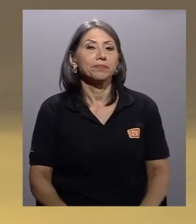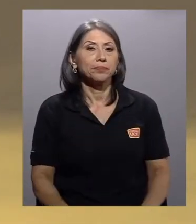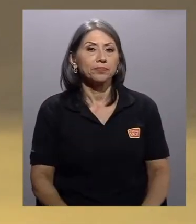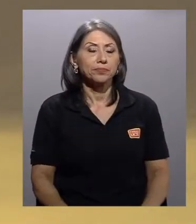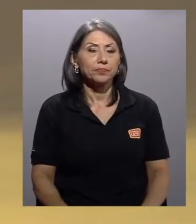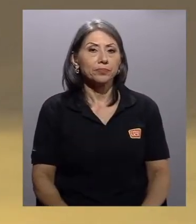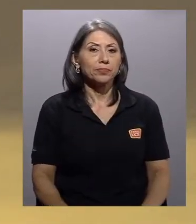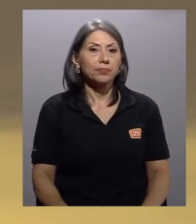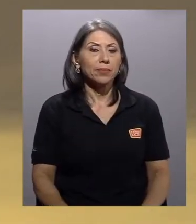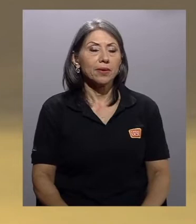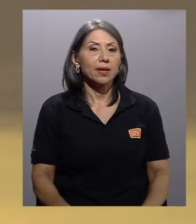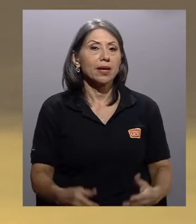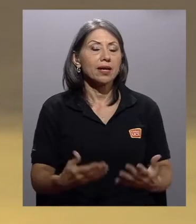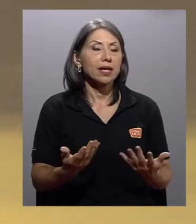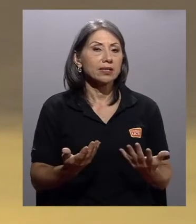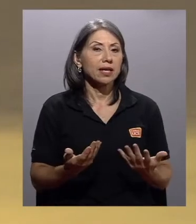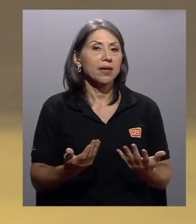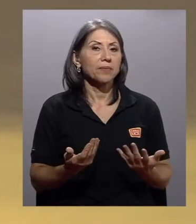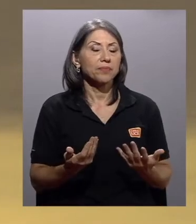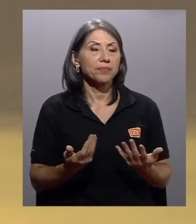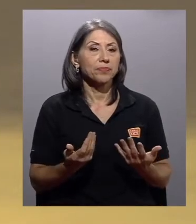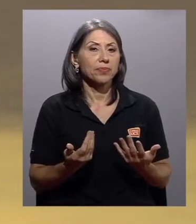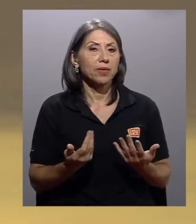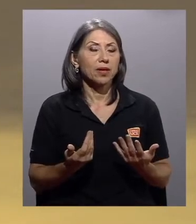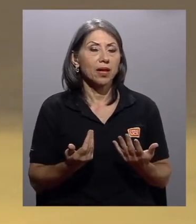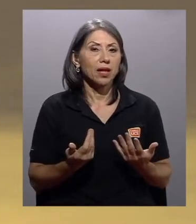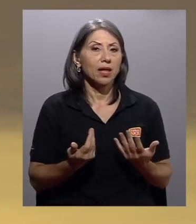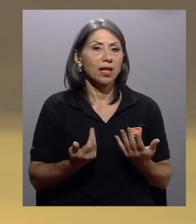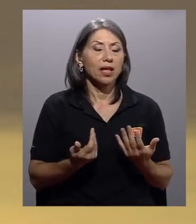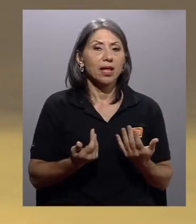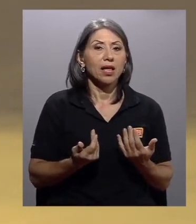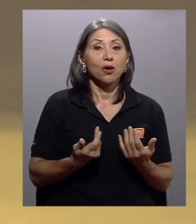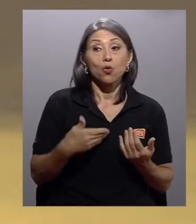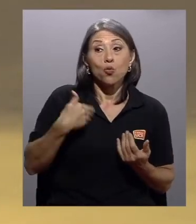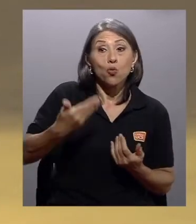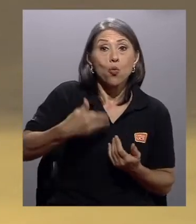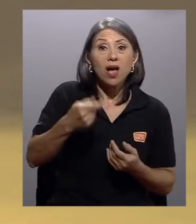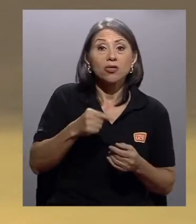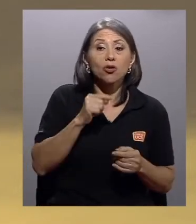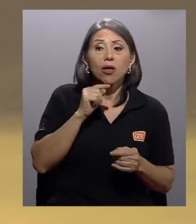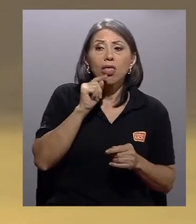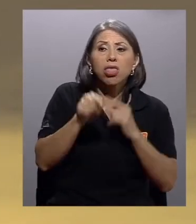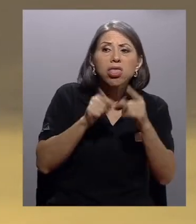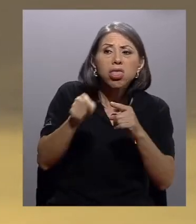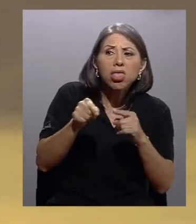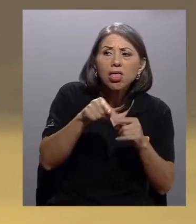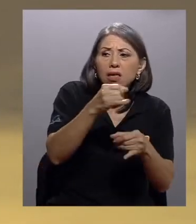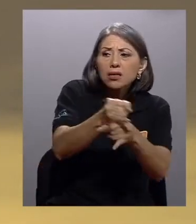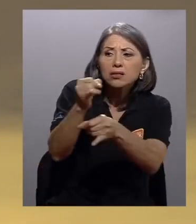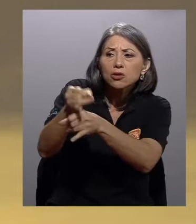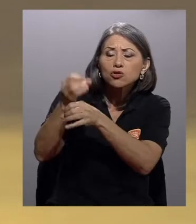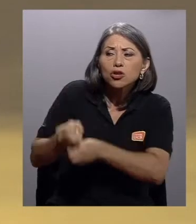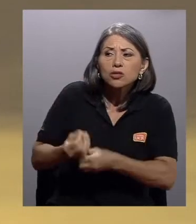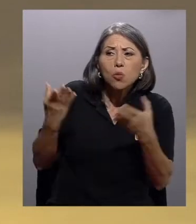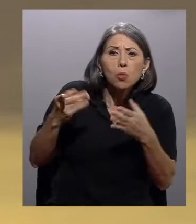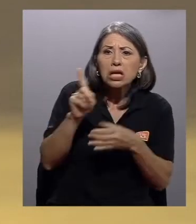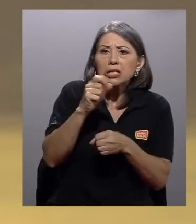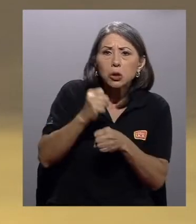que la acusación de la no eficiencia de las instituciones